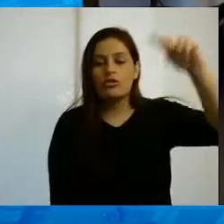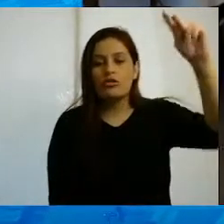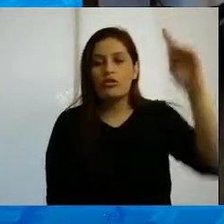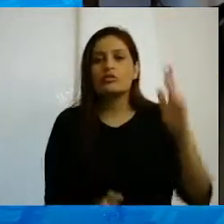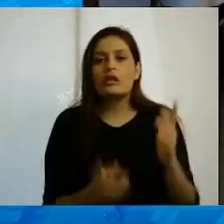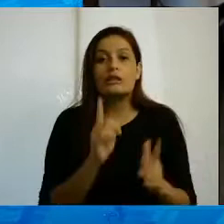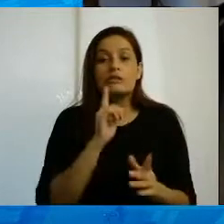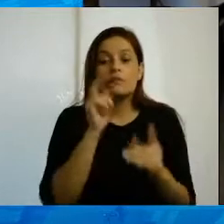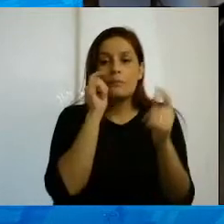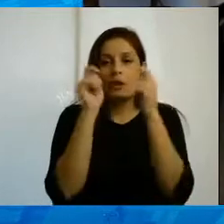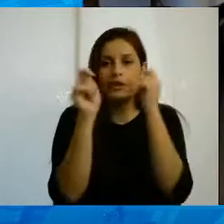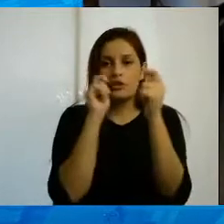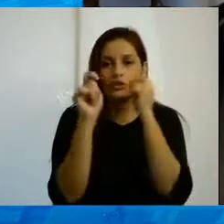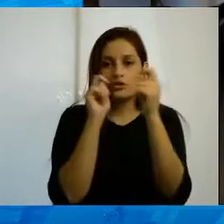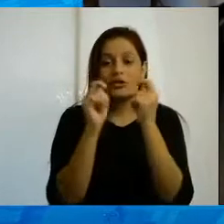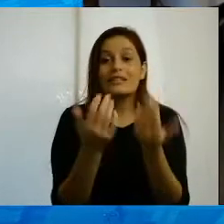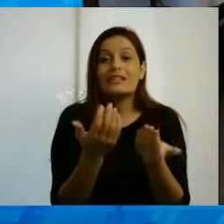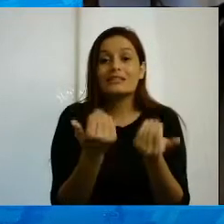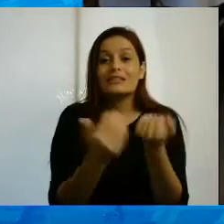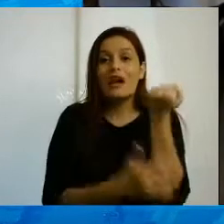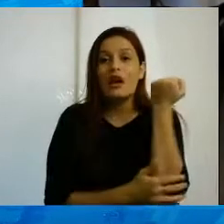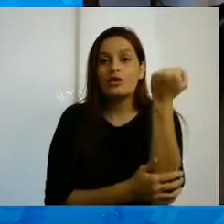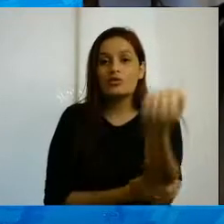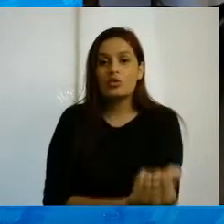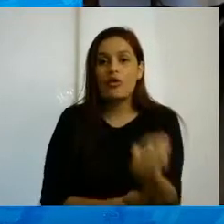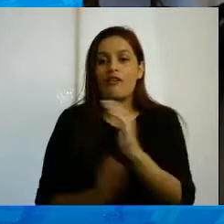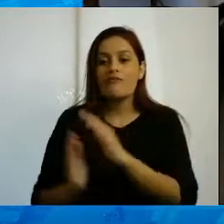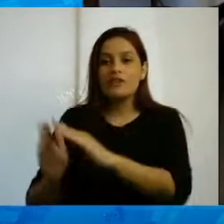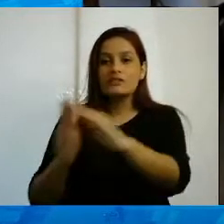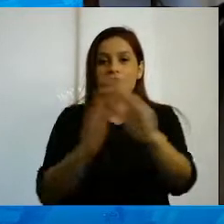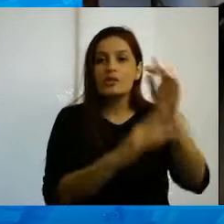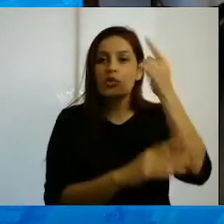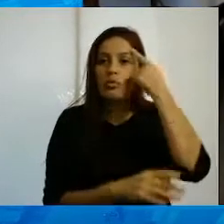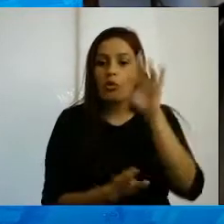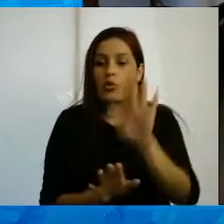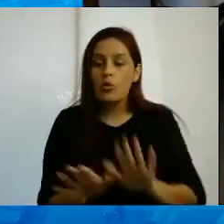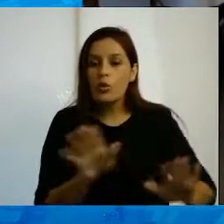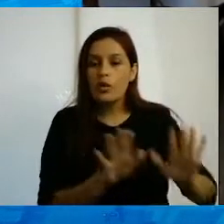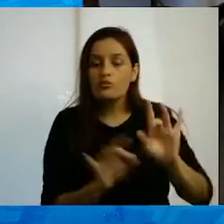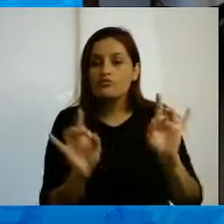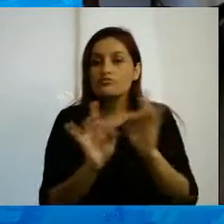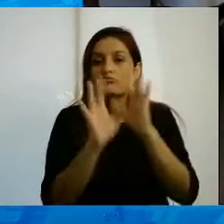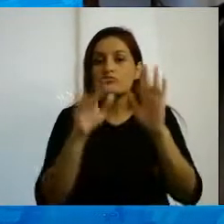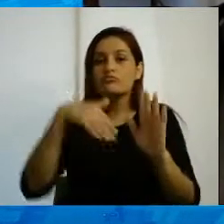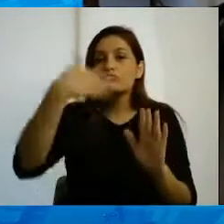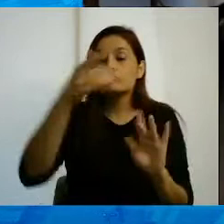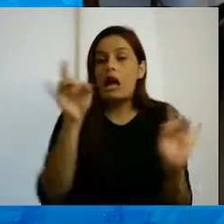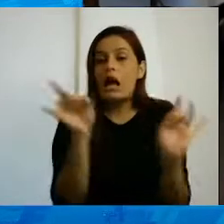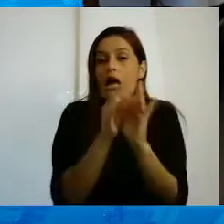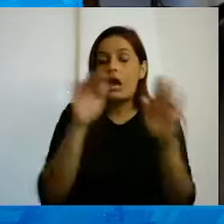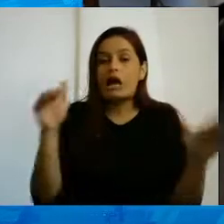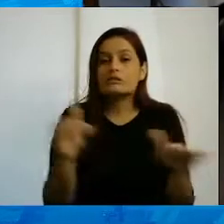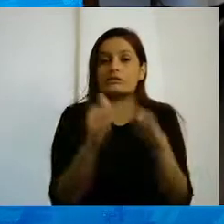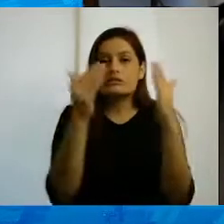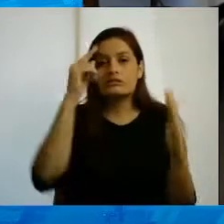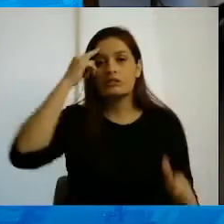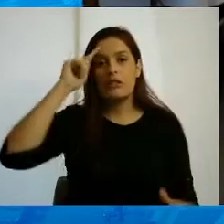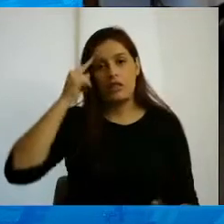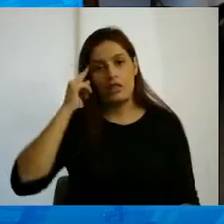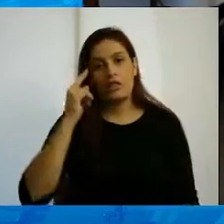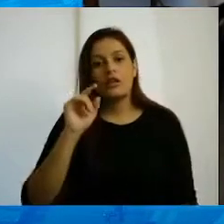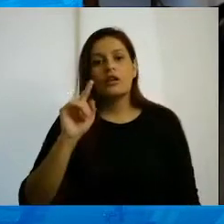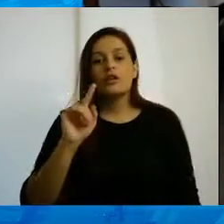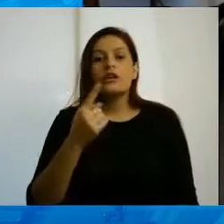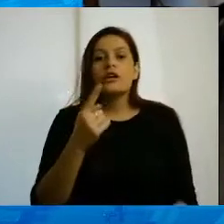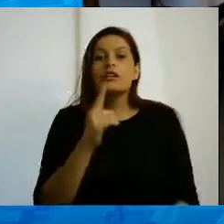Está muy peligroso si solicita ayuda vecinal para prever algún accidente. Tercero, la Junta de Vecinos de Los